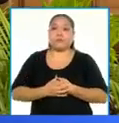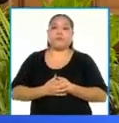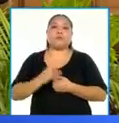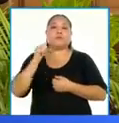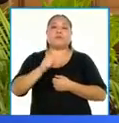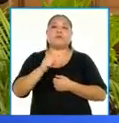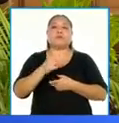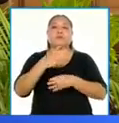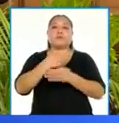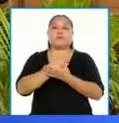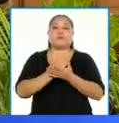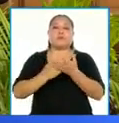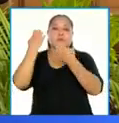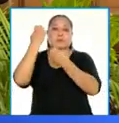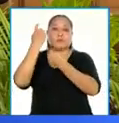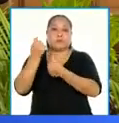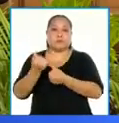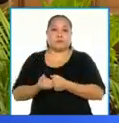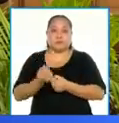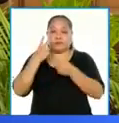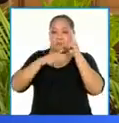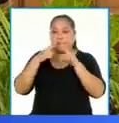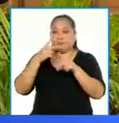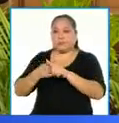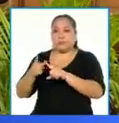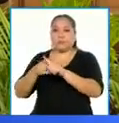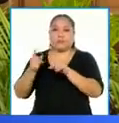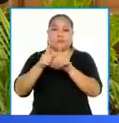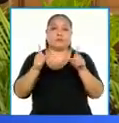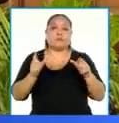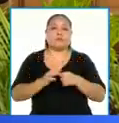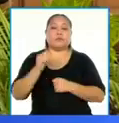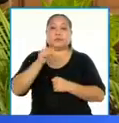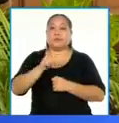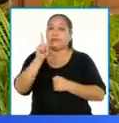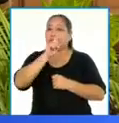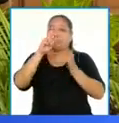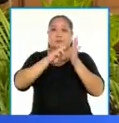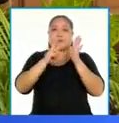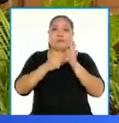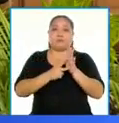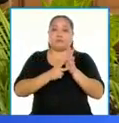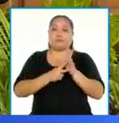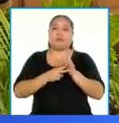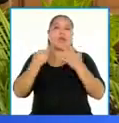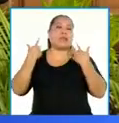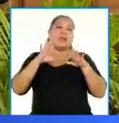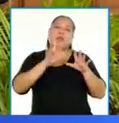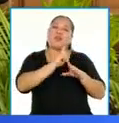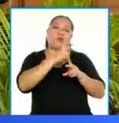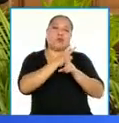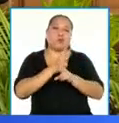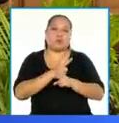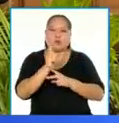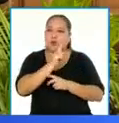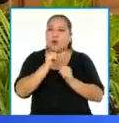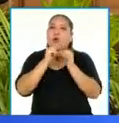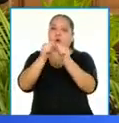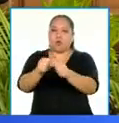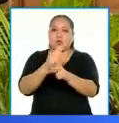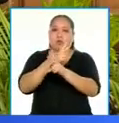en el plano económico de determinadas áreas, sin embargo, eso no quiere decir que tenemos que bajar la guardia y demás.